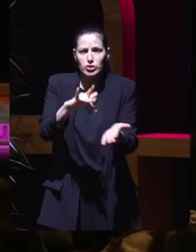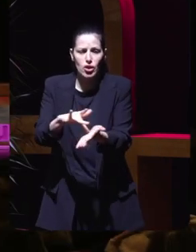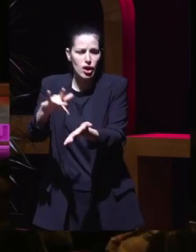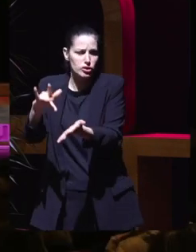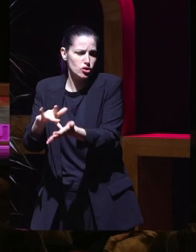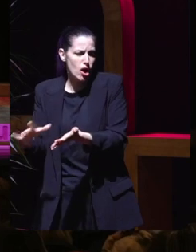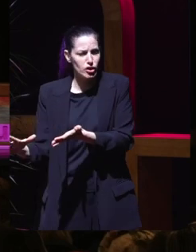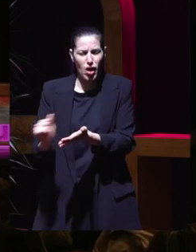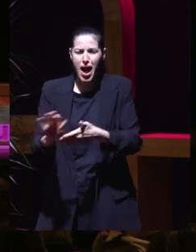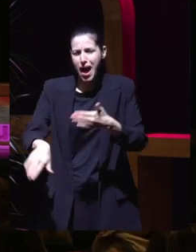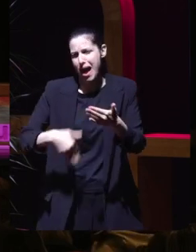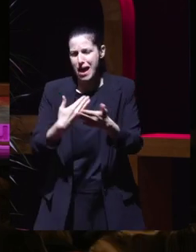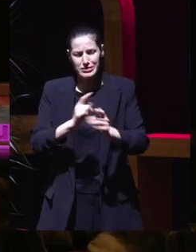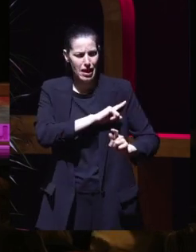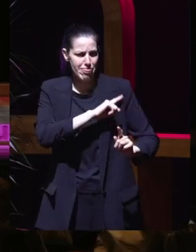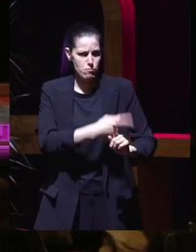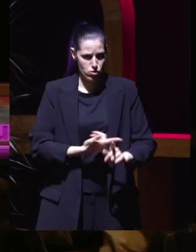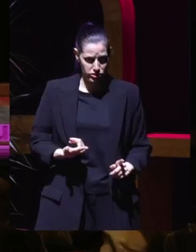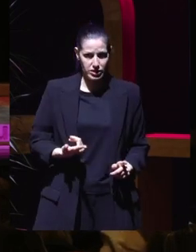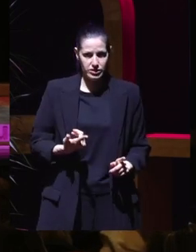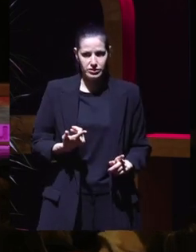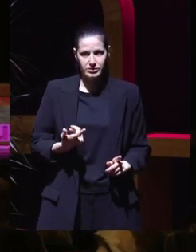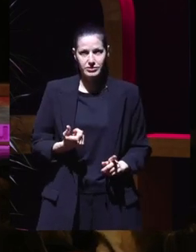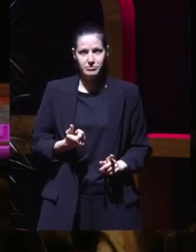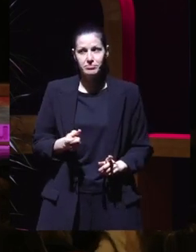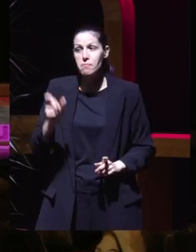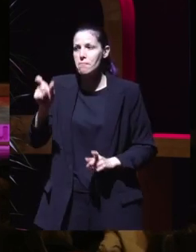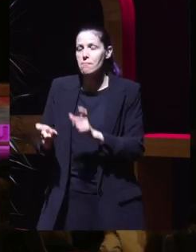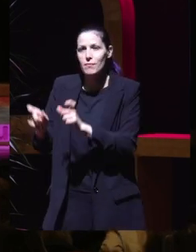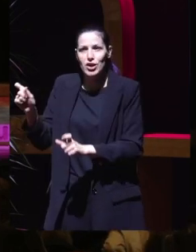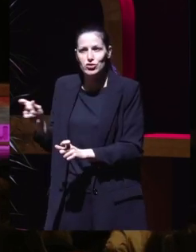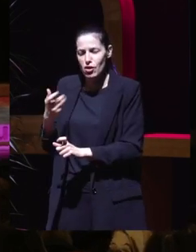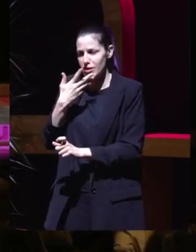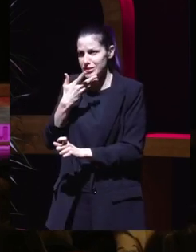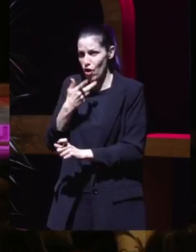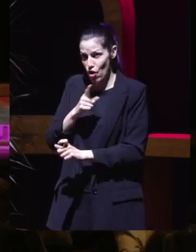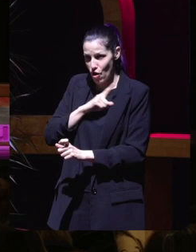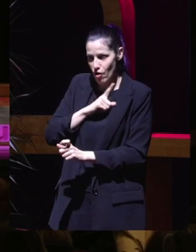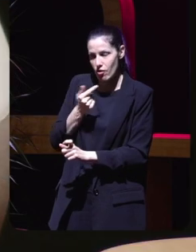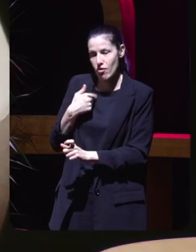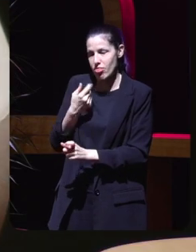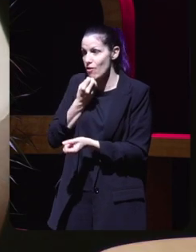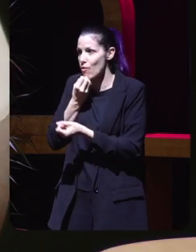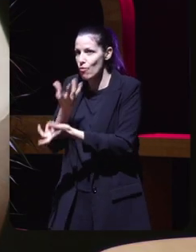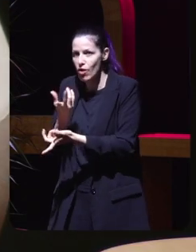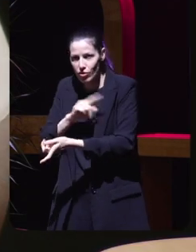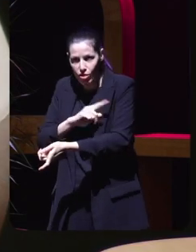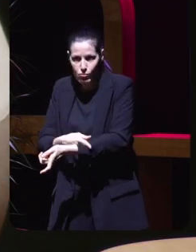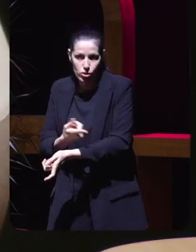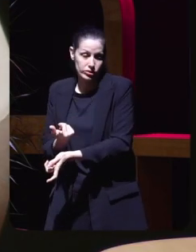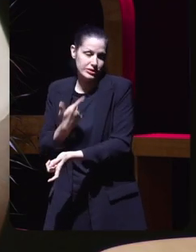Steven hasta en deportes que a gente que me conoce Cuando digo que funcionalista deportiva risa No porque no